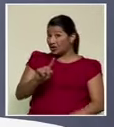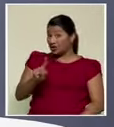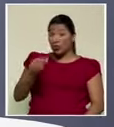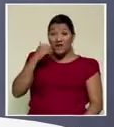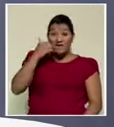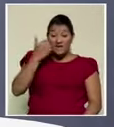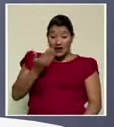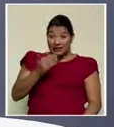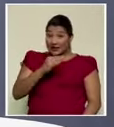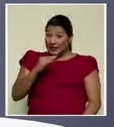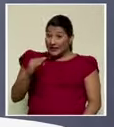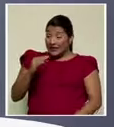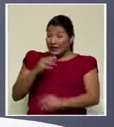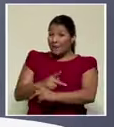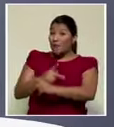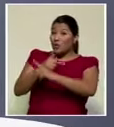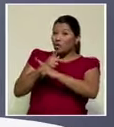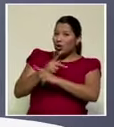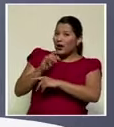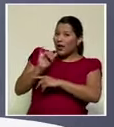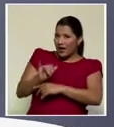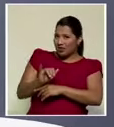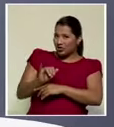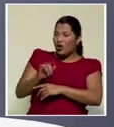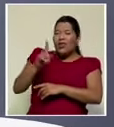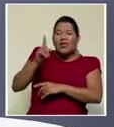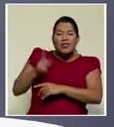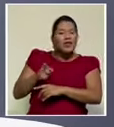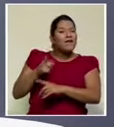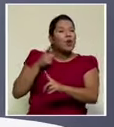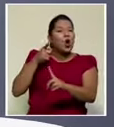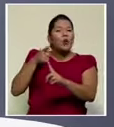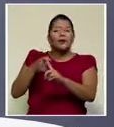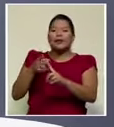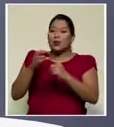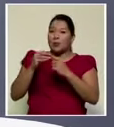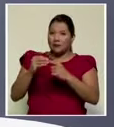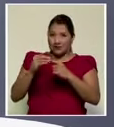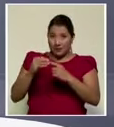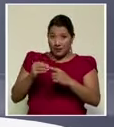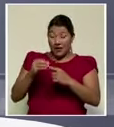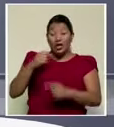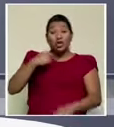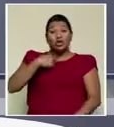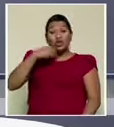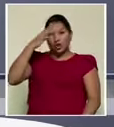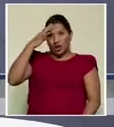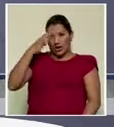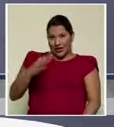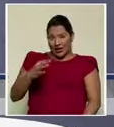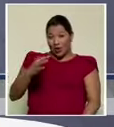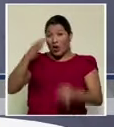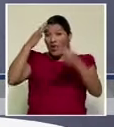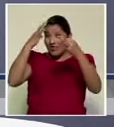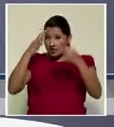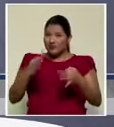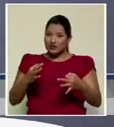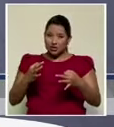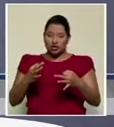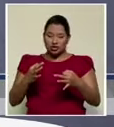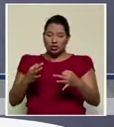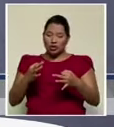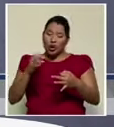Y proteger eso debe estar por encima de todo. Yo creo que la decisión fue precisamente